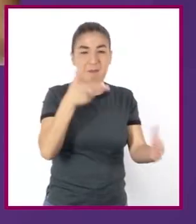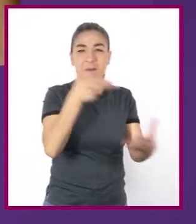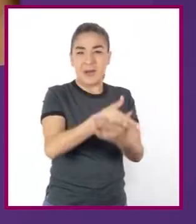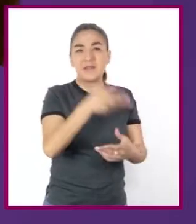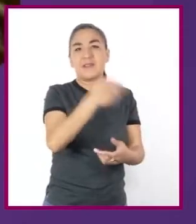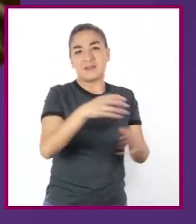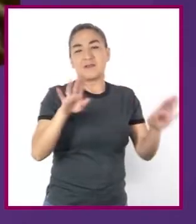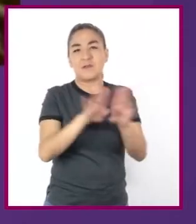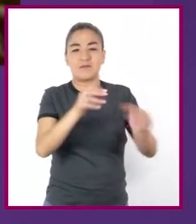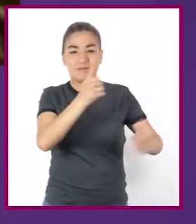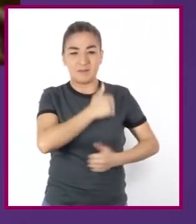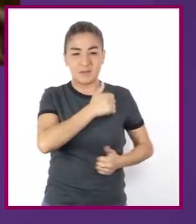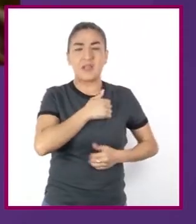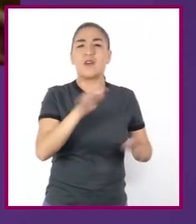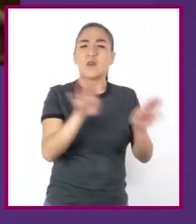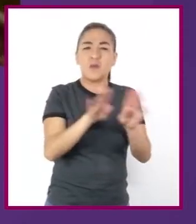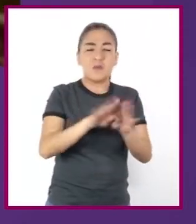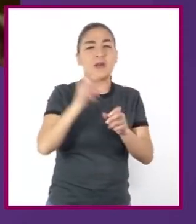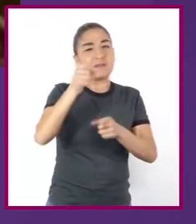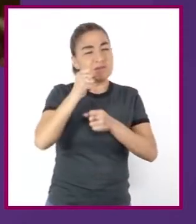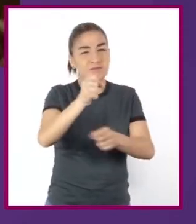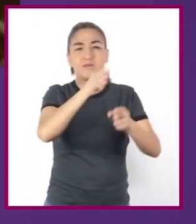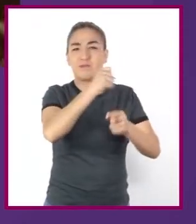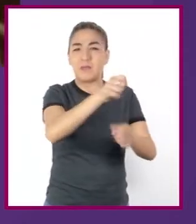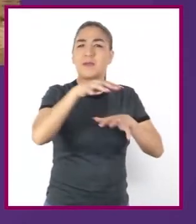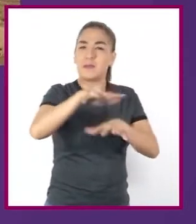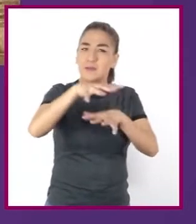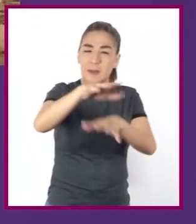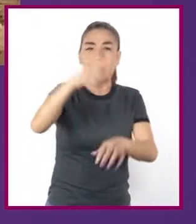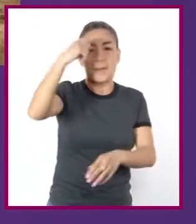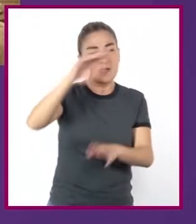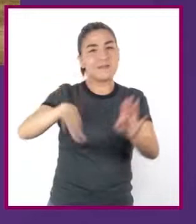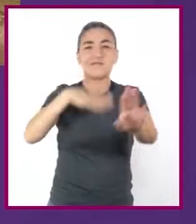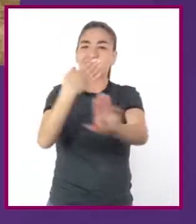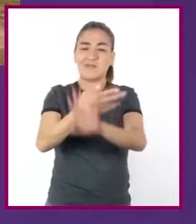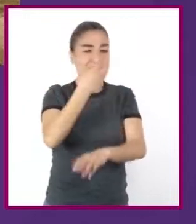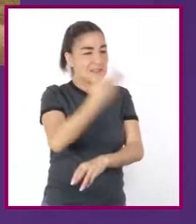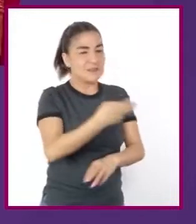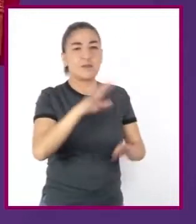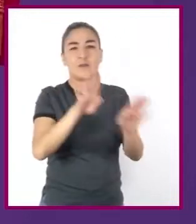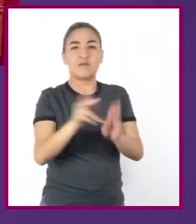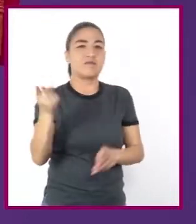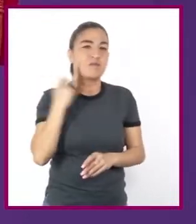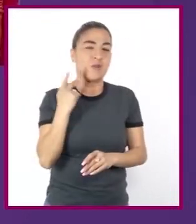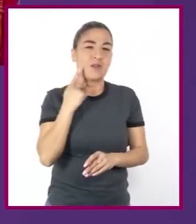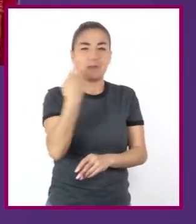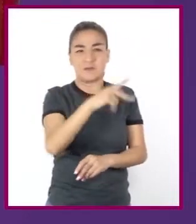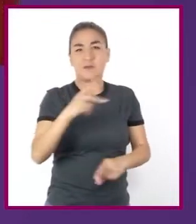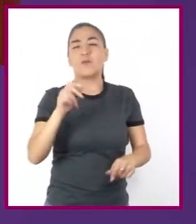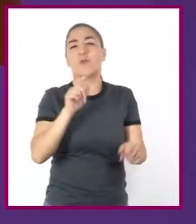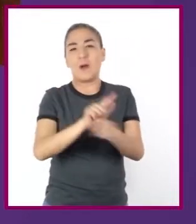campaña pacífica de denuncia contra el régimen guatemalteco y la violación a los derechos humanos.